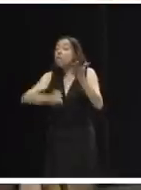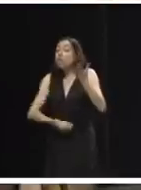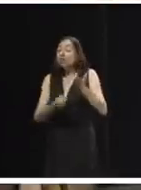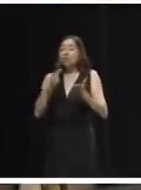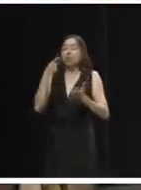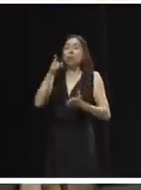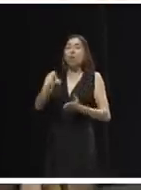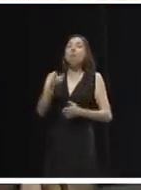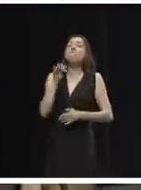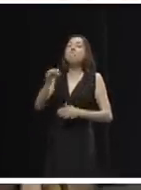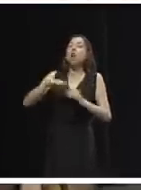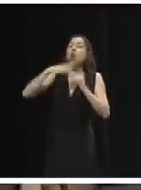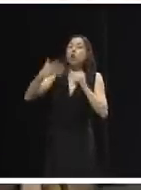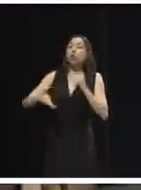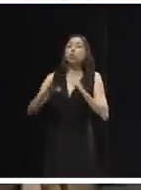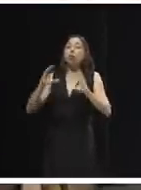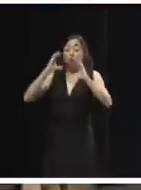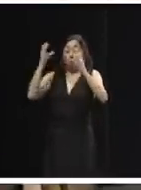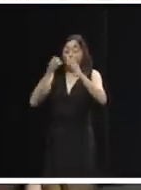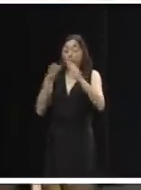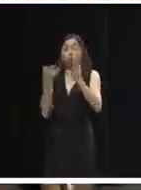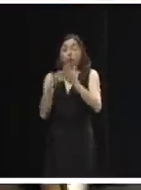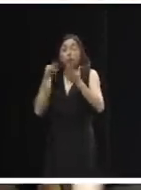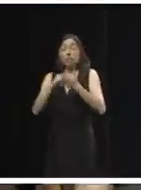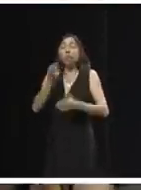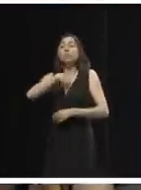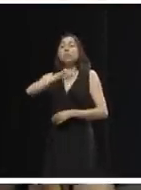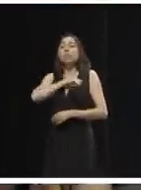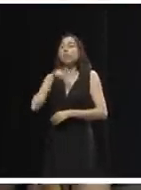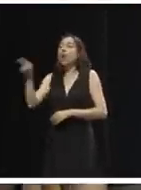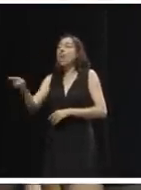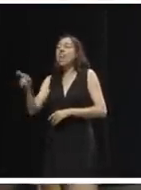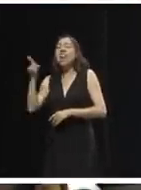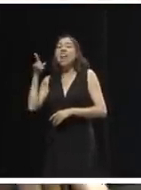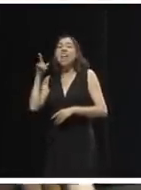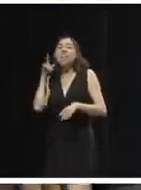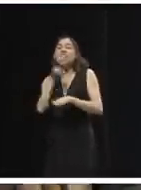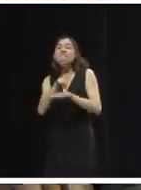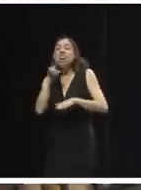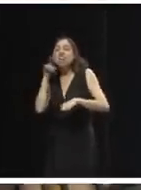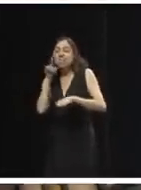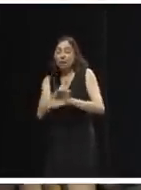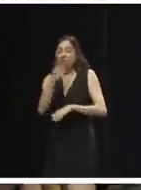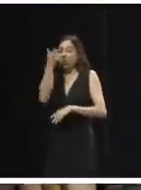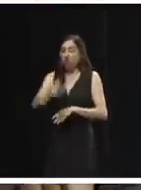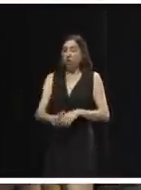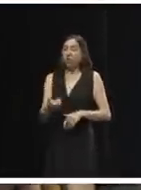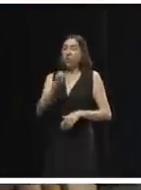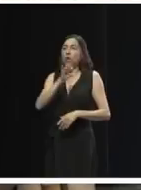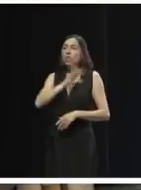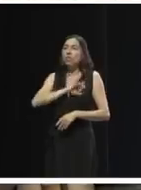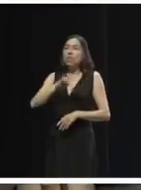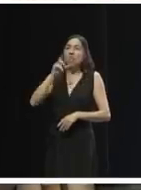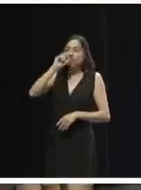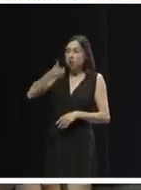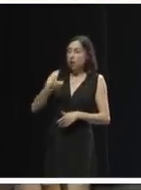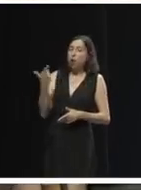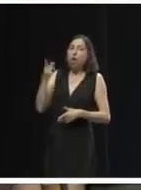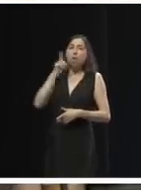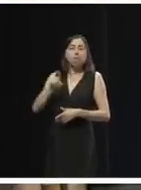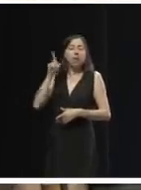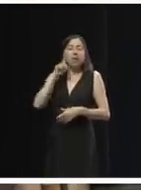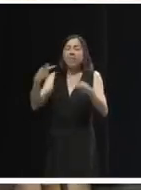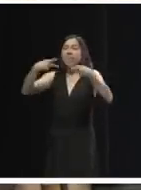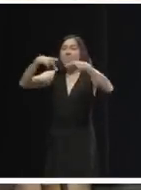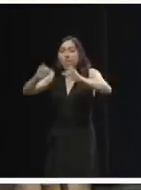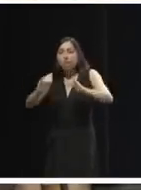el conjunto del sistema español, está falseando los datos. Señor Feijóo, deje de mentir y de jugar con la vida de la